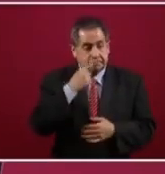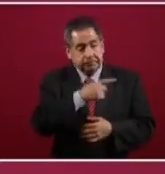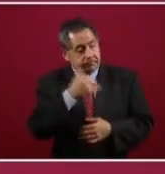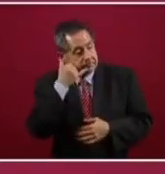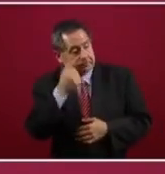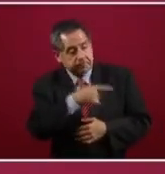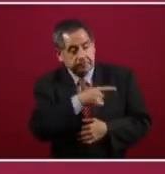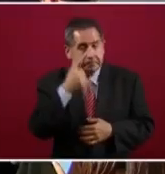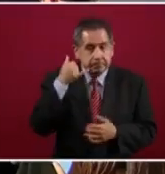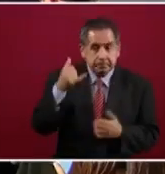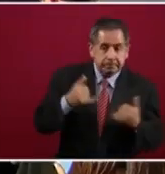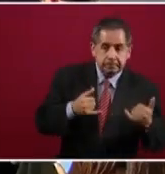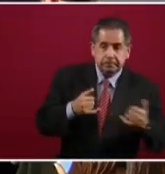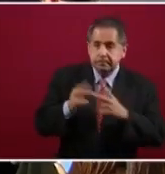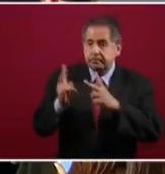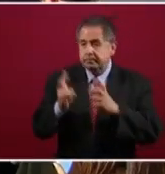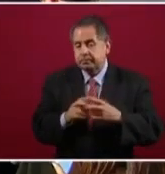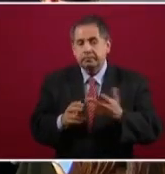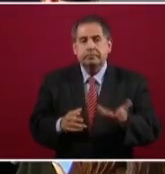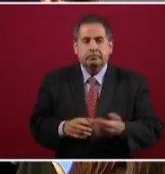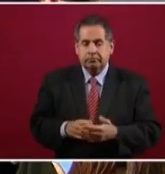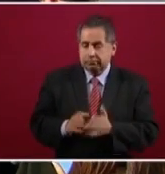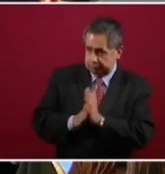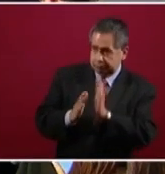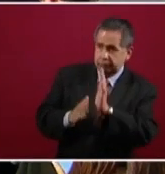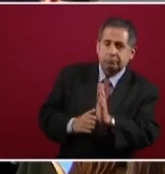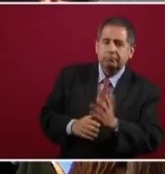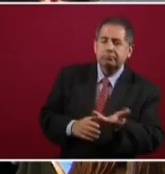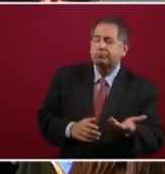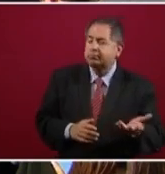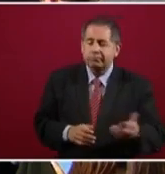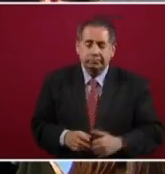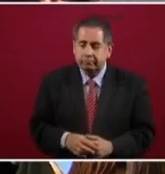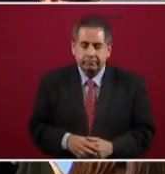llamada, aquí está, decía que no,